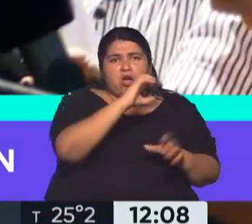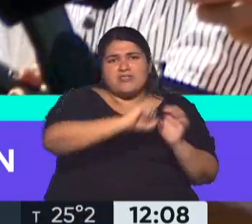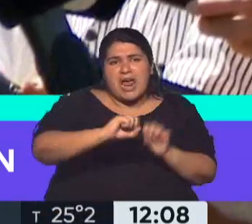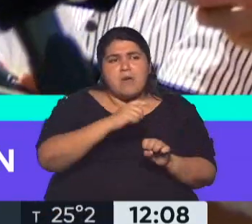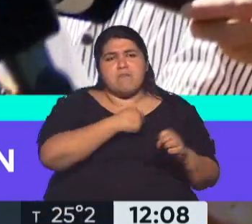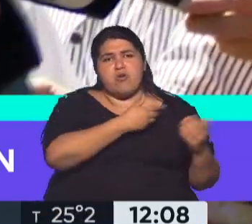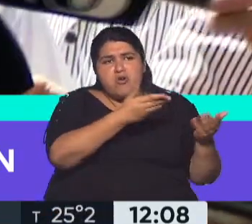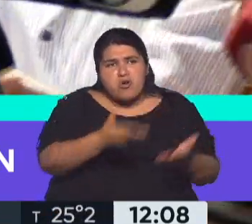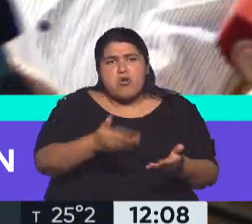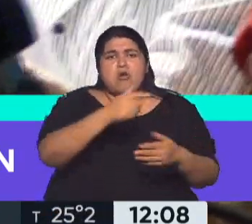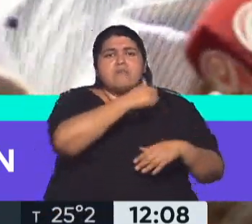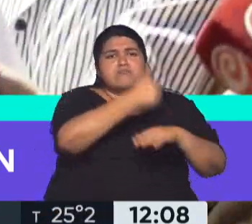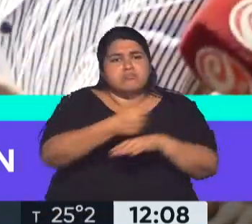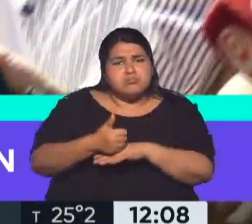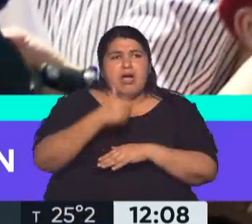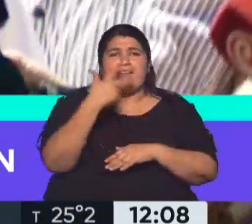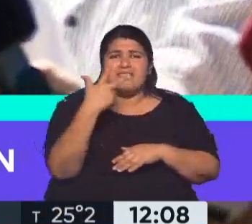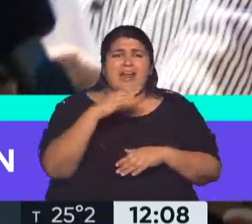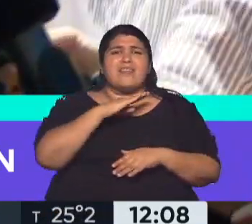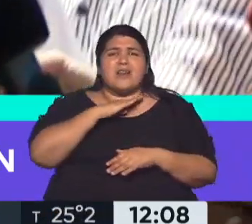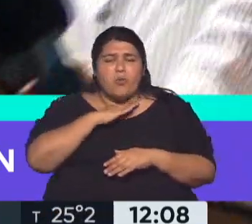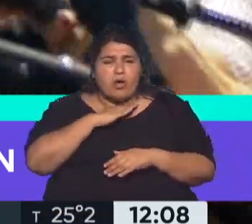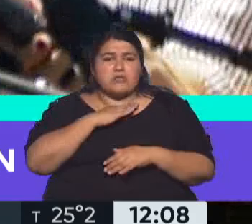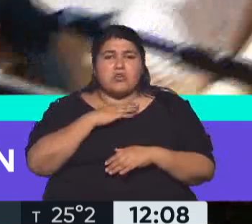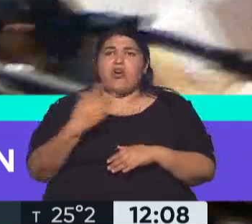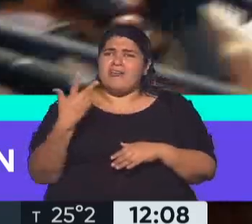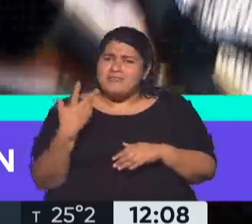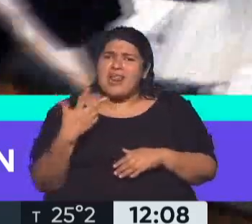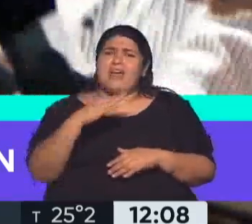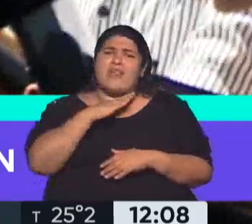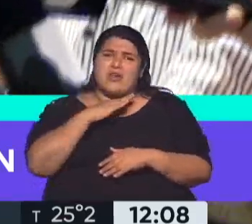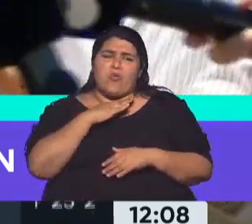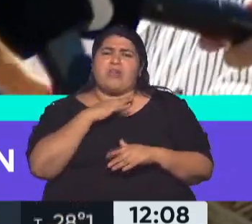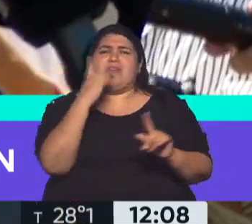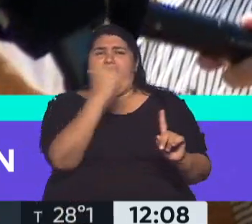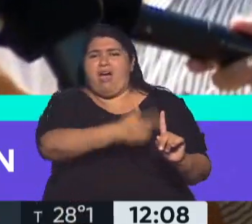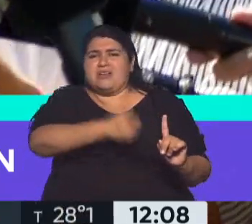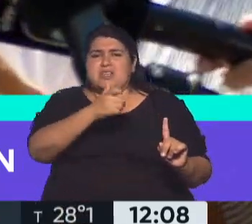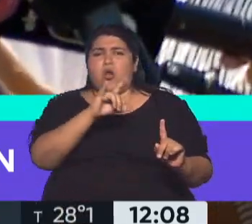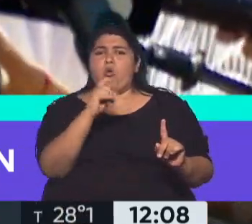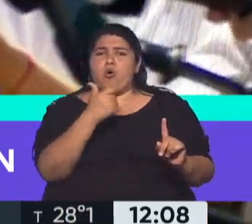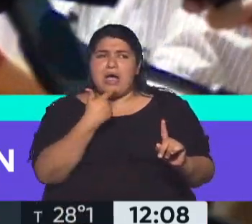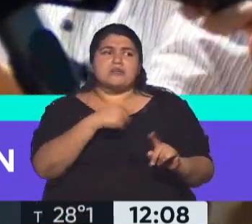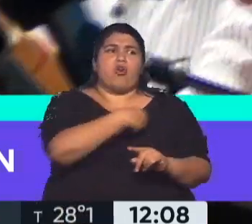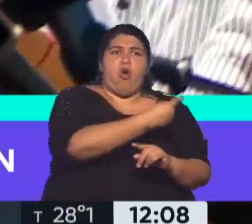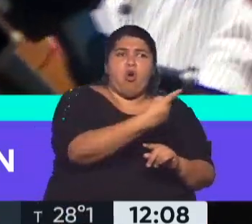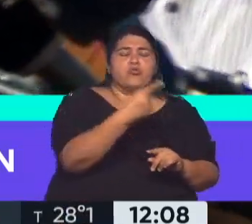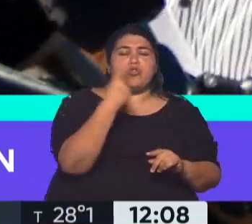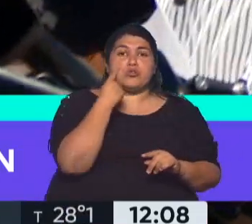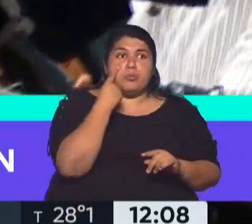escena del crimen donde tres delincuentes... Tres delincuentes asesinaron a Luca y quisieron asesinar a otros chicos que quedaron